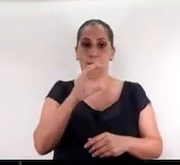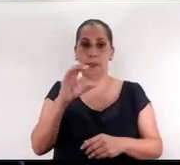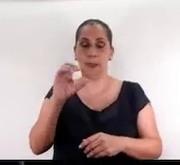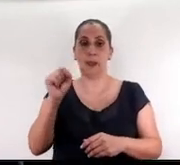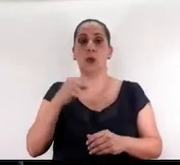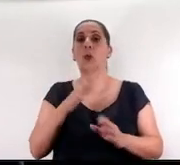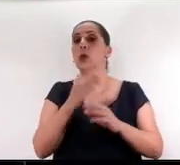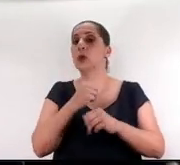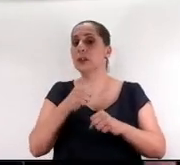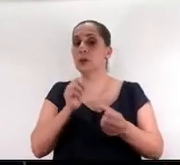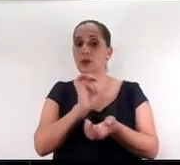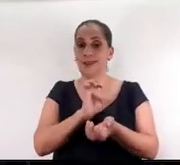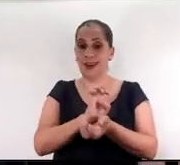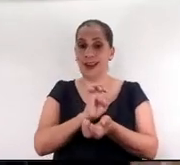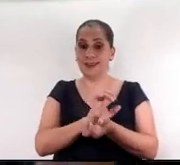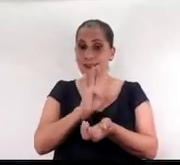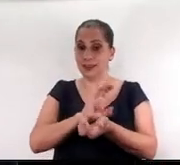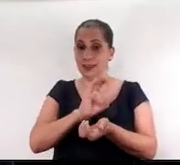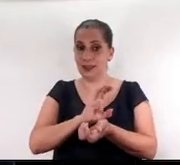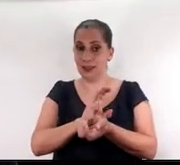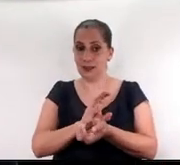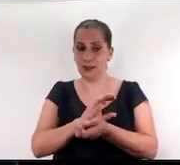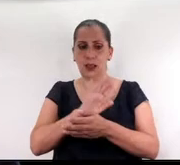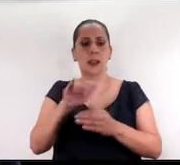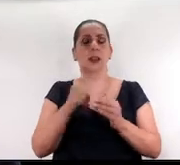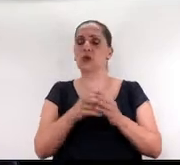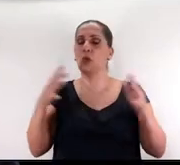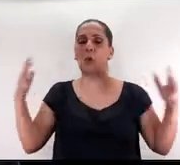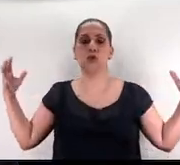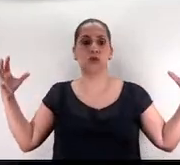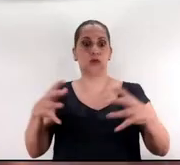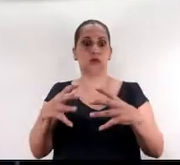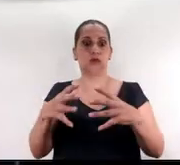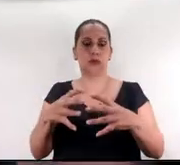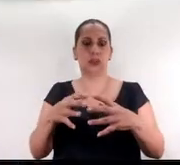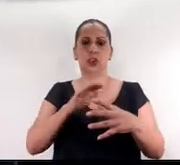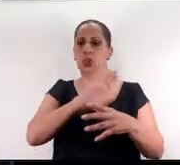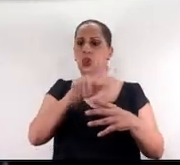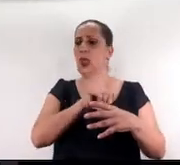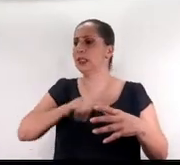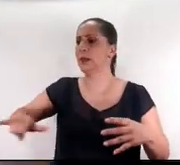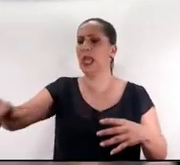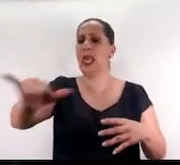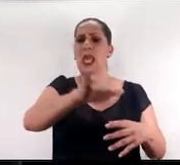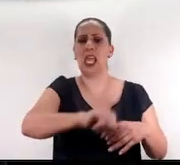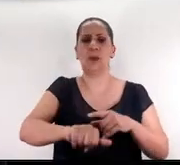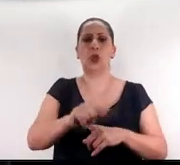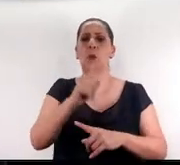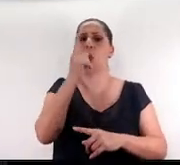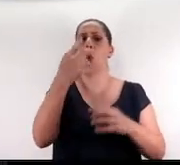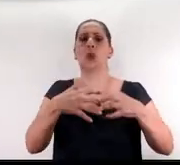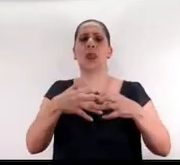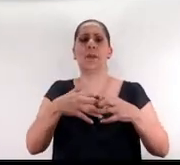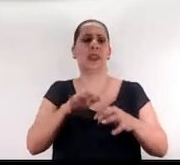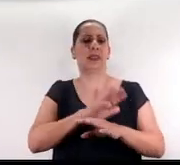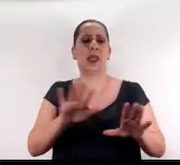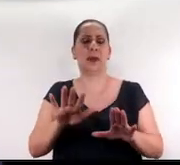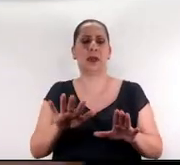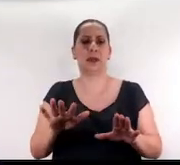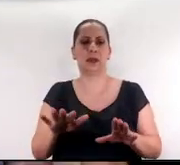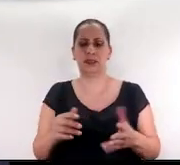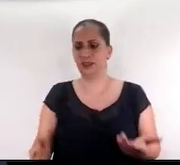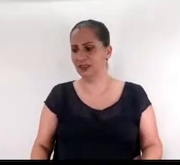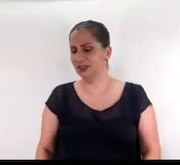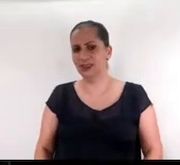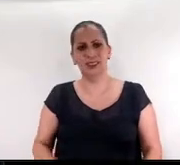bays y de clínicas. Antes se hacía todo centralizadamente y había que hacer todas al mismo tiempo y a una sola empresa. Y eso hace que solo